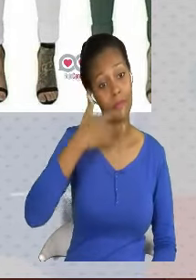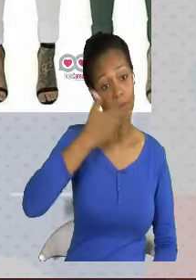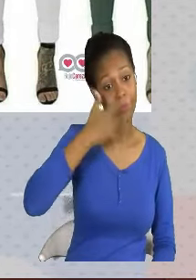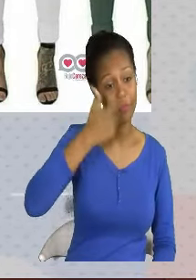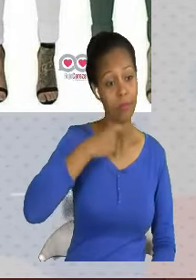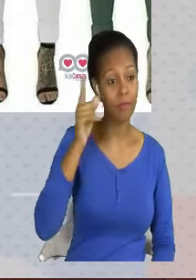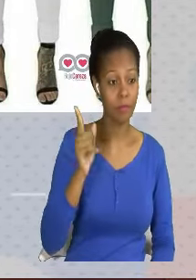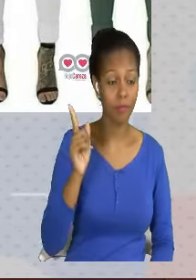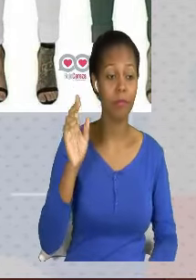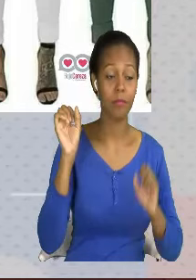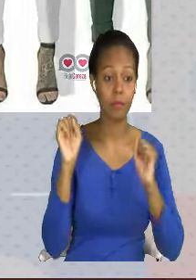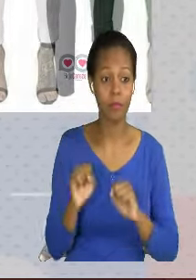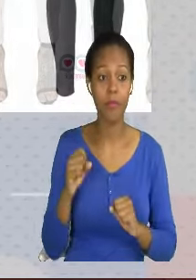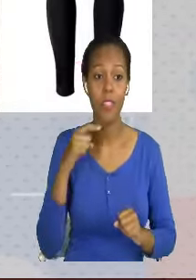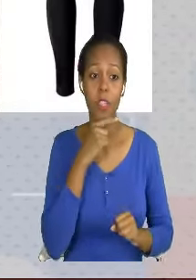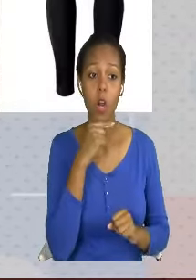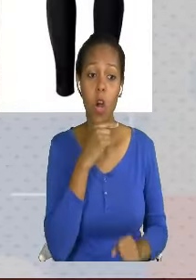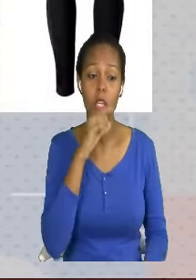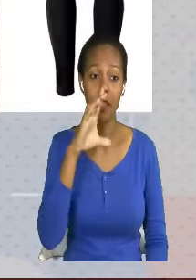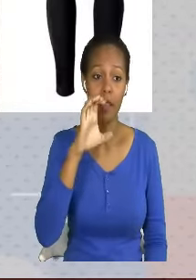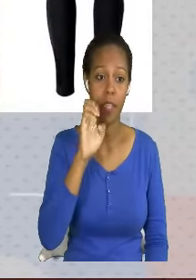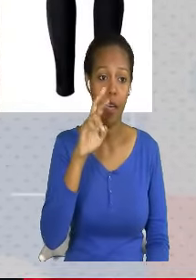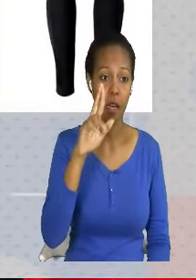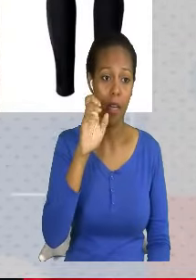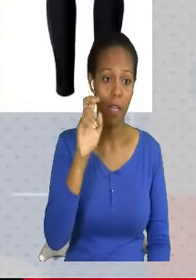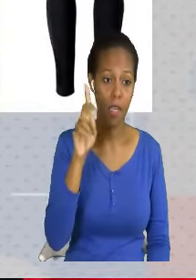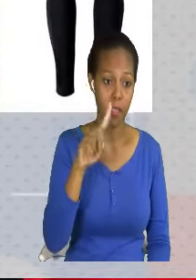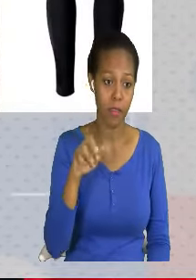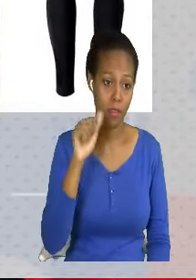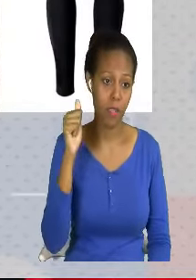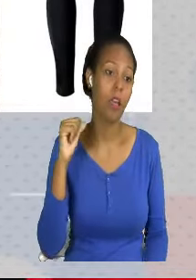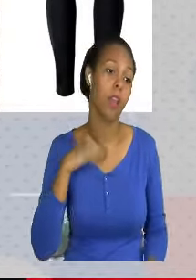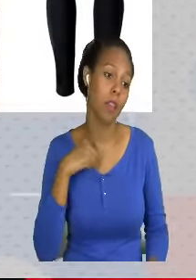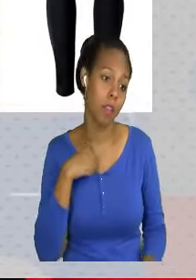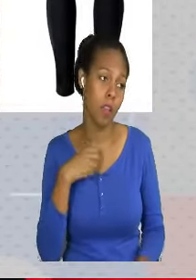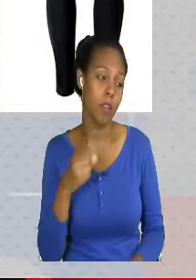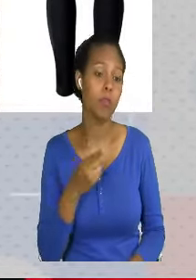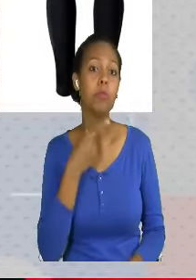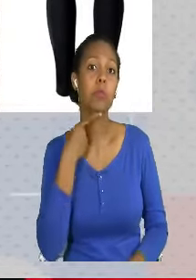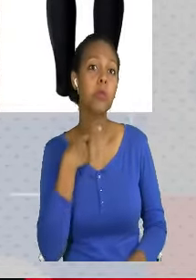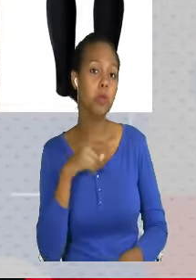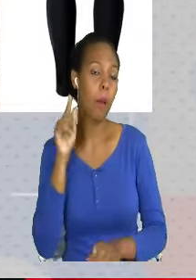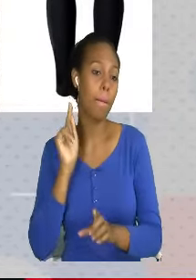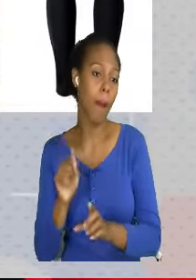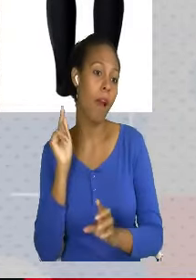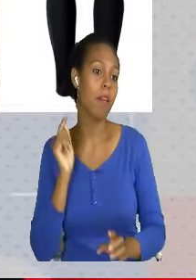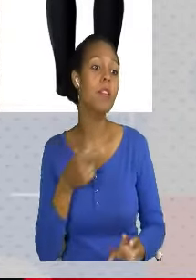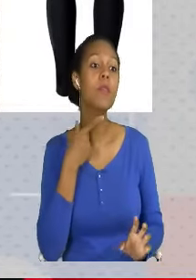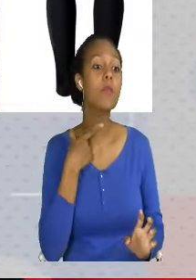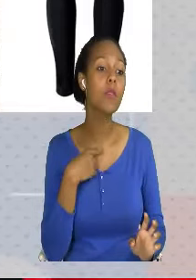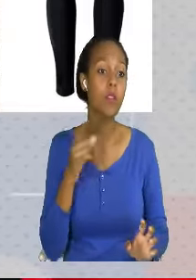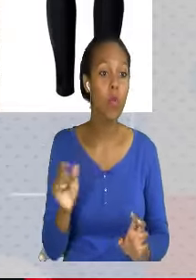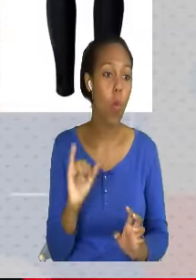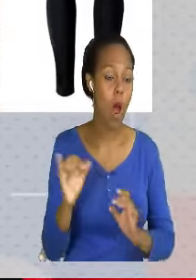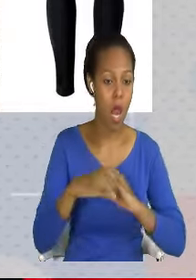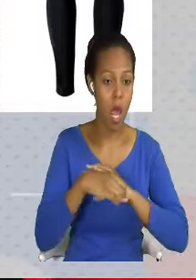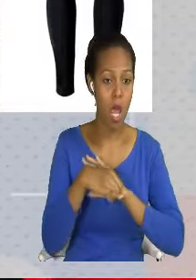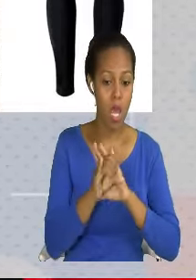Rojo Cereza o Rojo Cereza Tienda de Complementos, es la fanpage, y le den me gusta, al igual que en Instagram, aparece